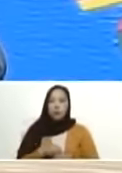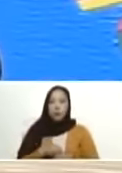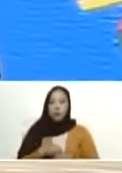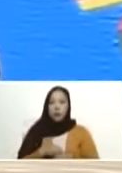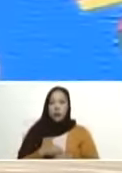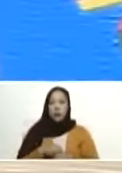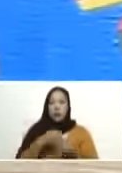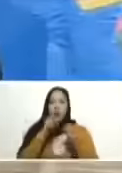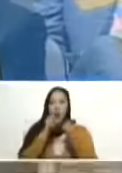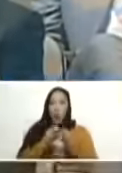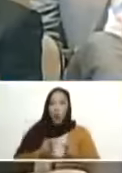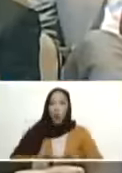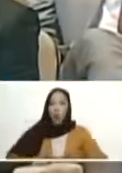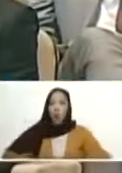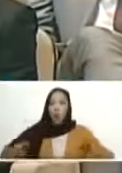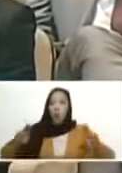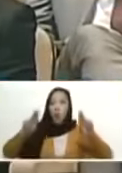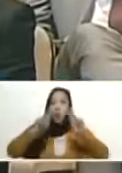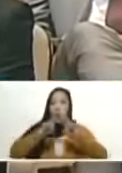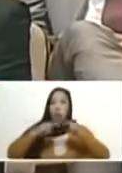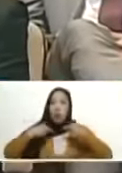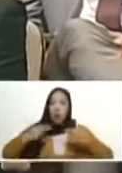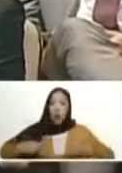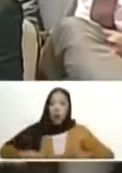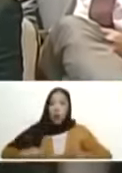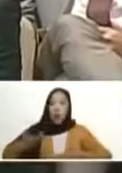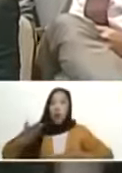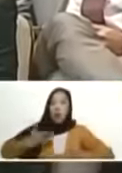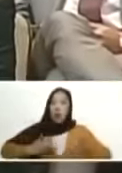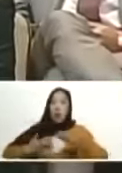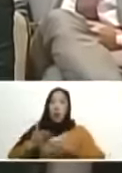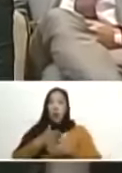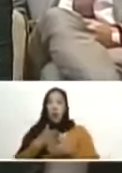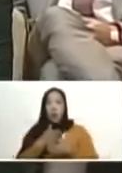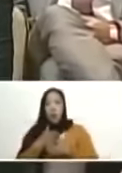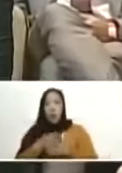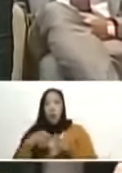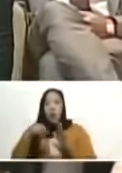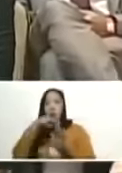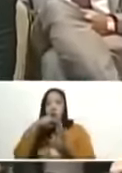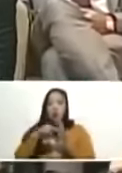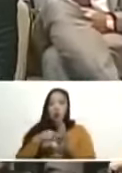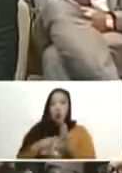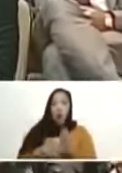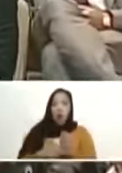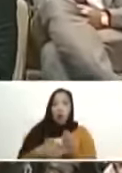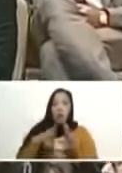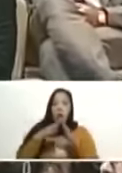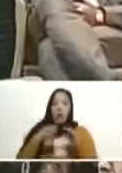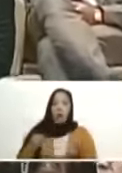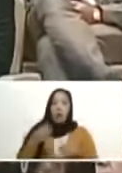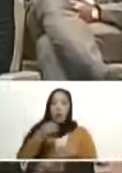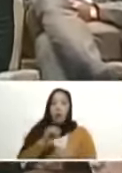una organización para la convivencia humana, para establecer reglas de juego.